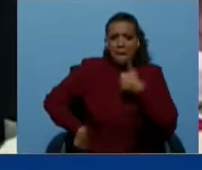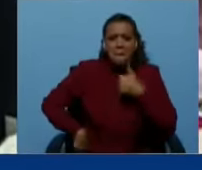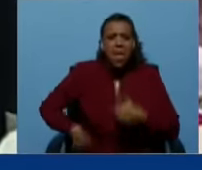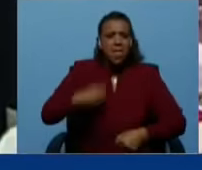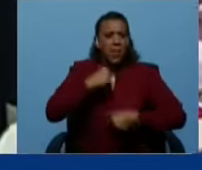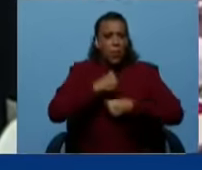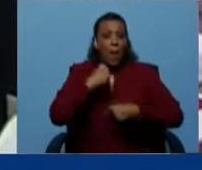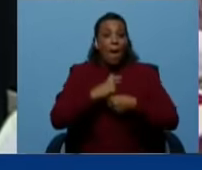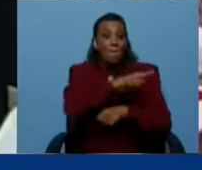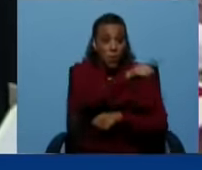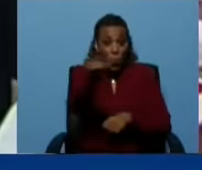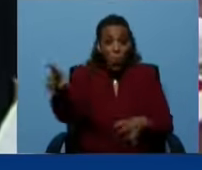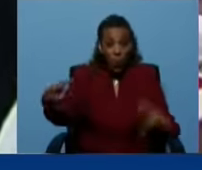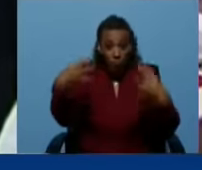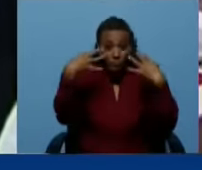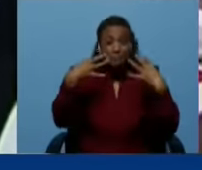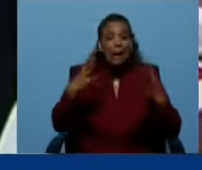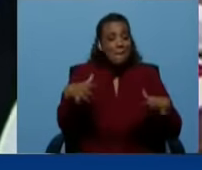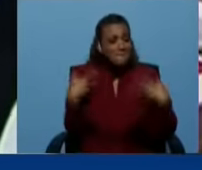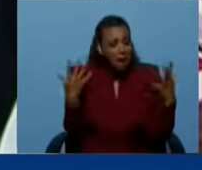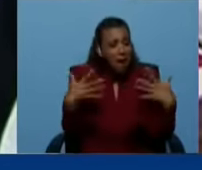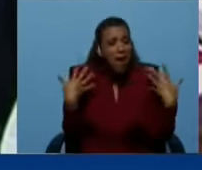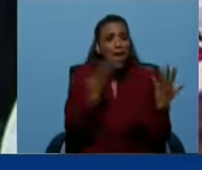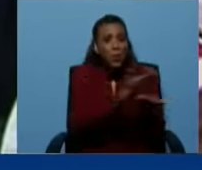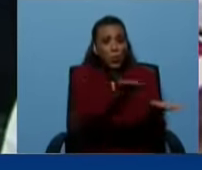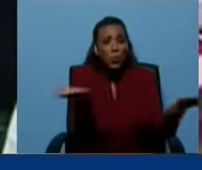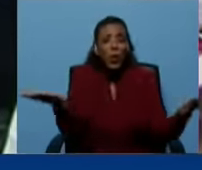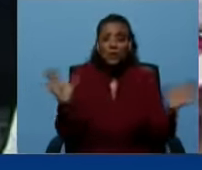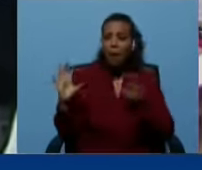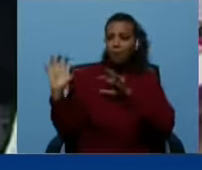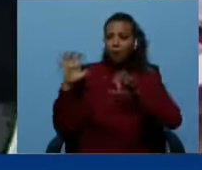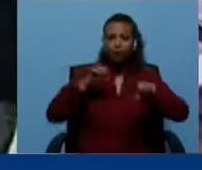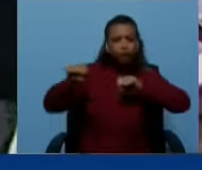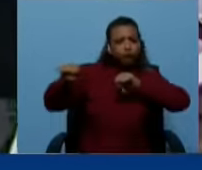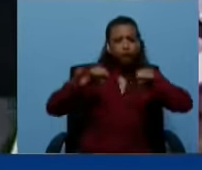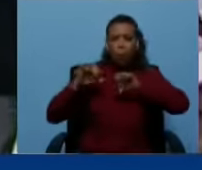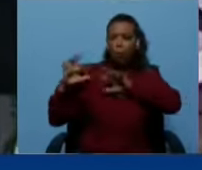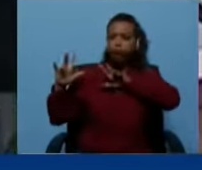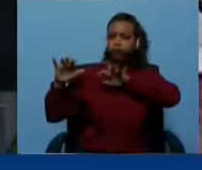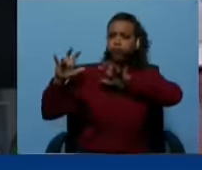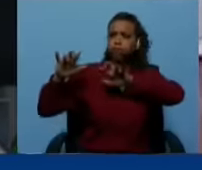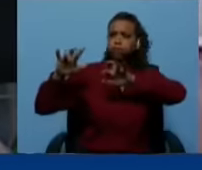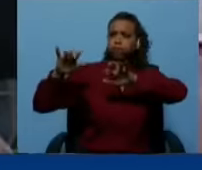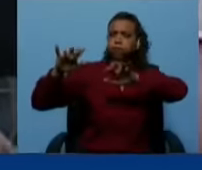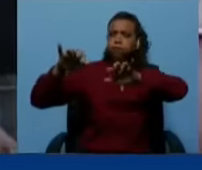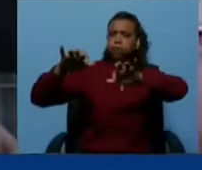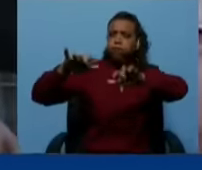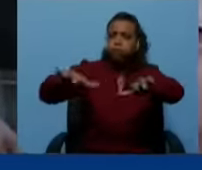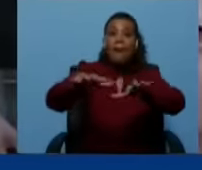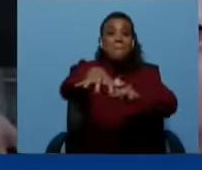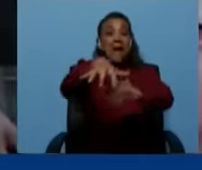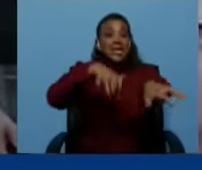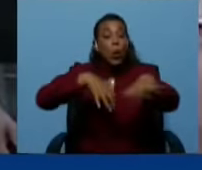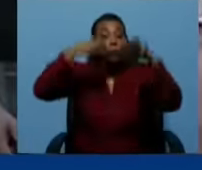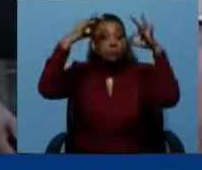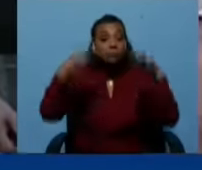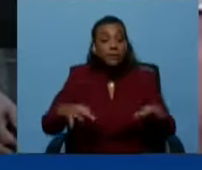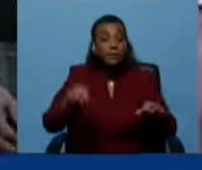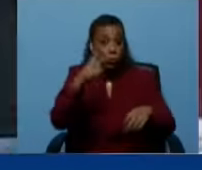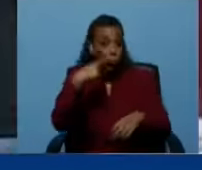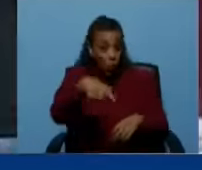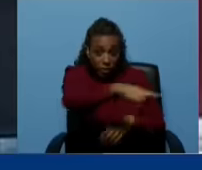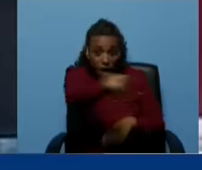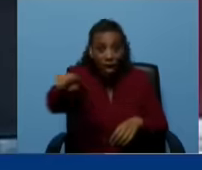Me alegra mucho que ustedes se hayan movilizado. La mayor garantía de paz,